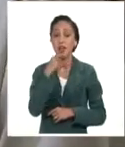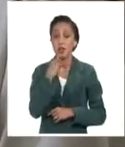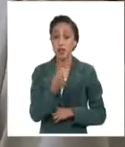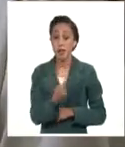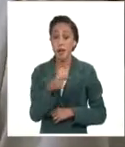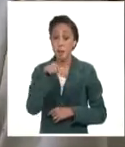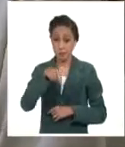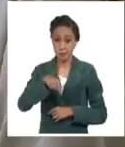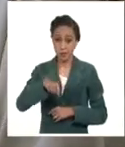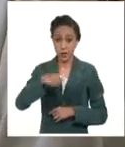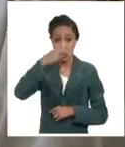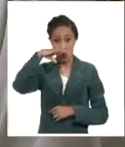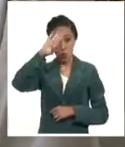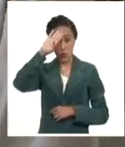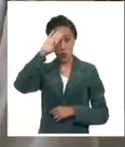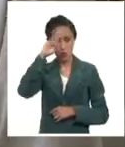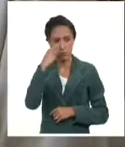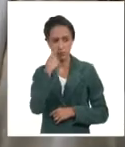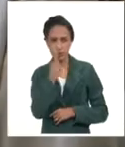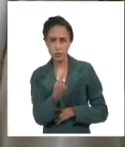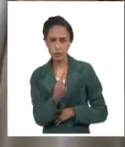país,